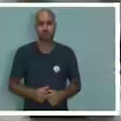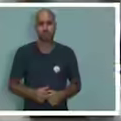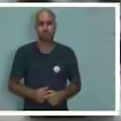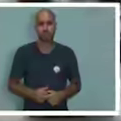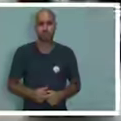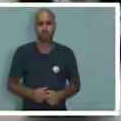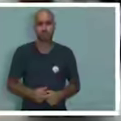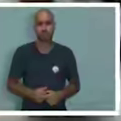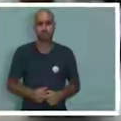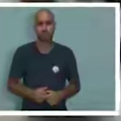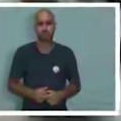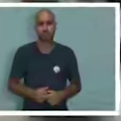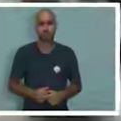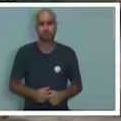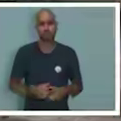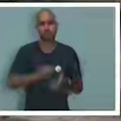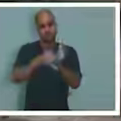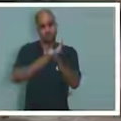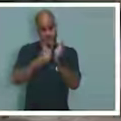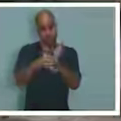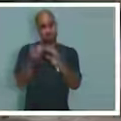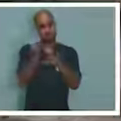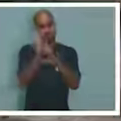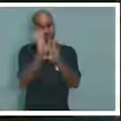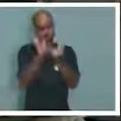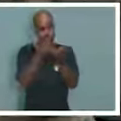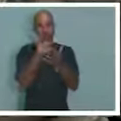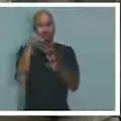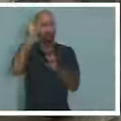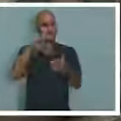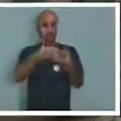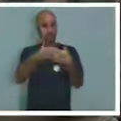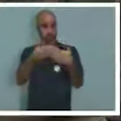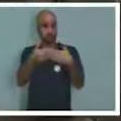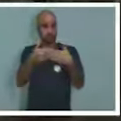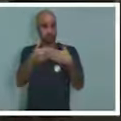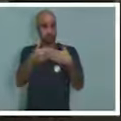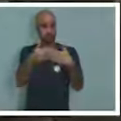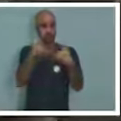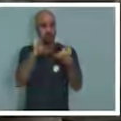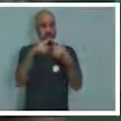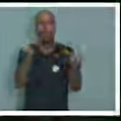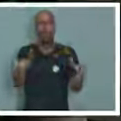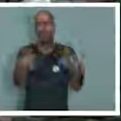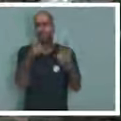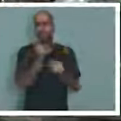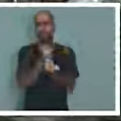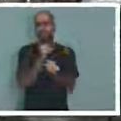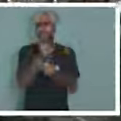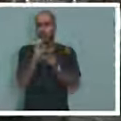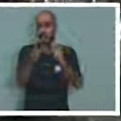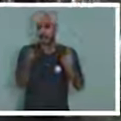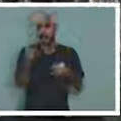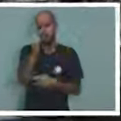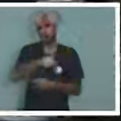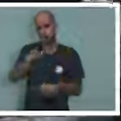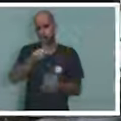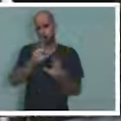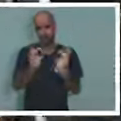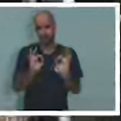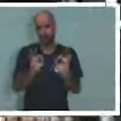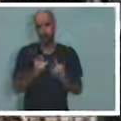Son proyecciones definidas para una empresa que no ceja en el empeño de cumplir con su cometido económico y social y adeudo sostenido